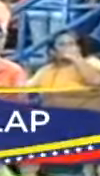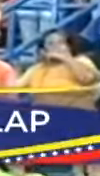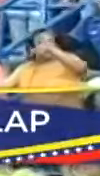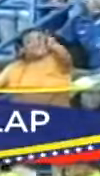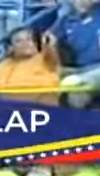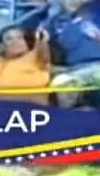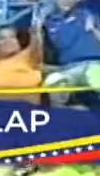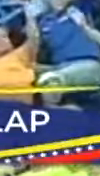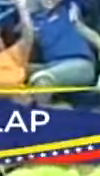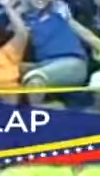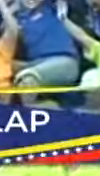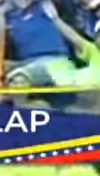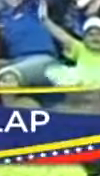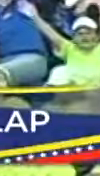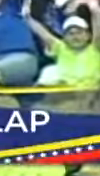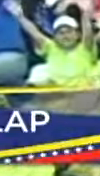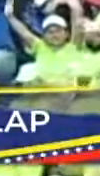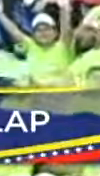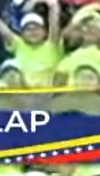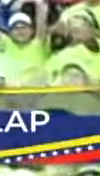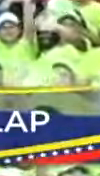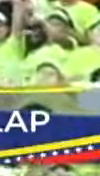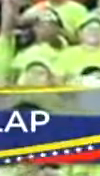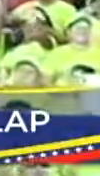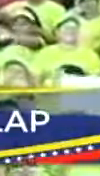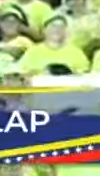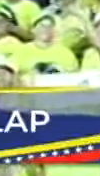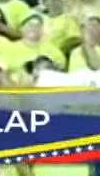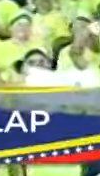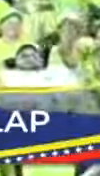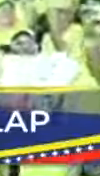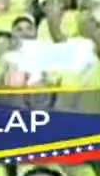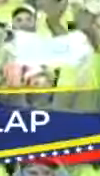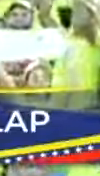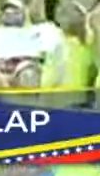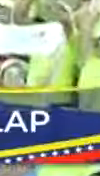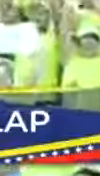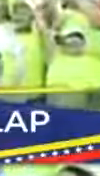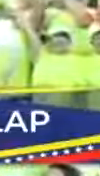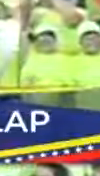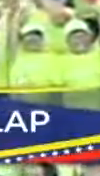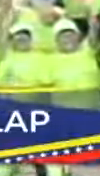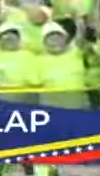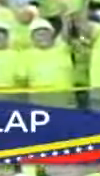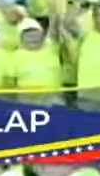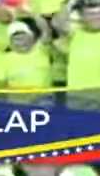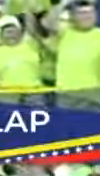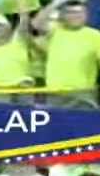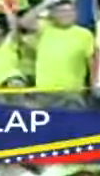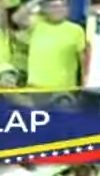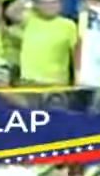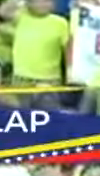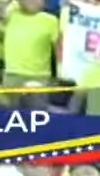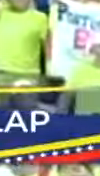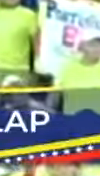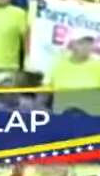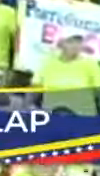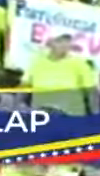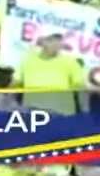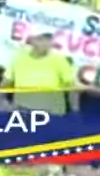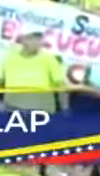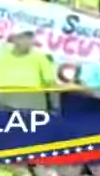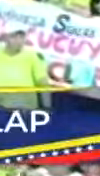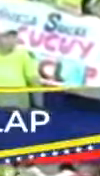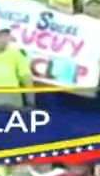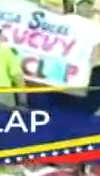al jefe de Estado Nicolás Maduro Moros. Gran cantidad de cocineras de la patria también esperan compartir con el jefe de Estado las distintas